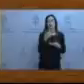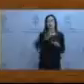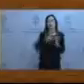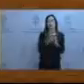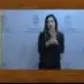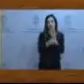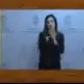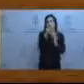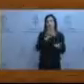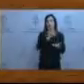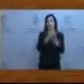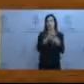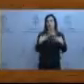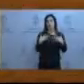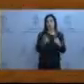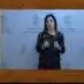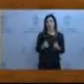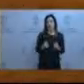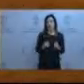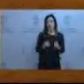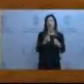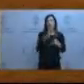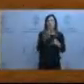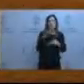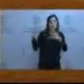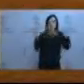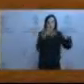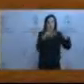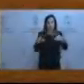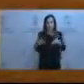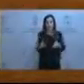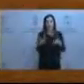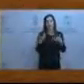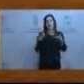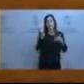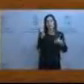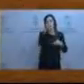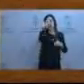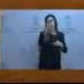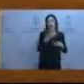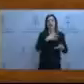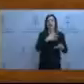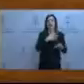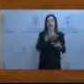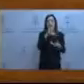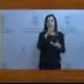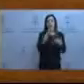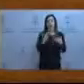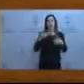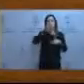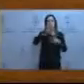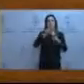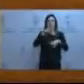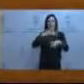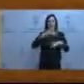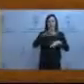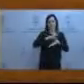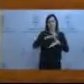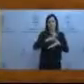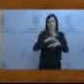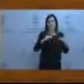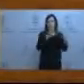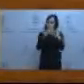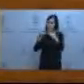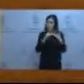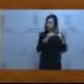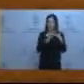Salud, que está dirigida a conseguir una atención a los pacientes con enfermedades cardiovasculares basada en la excelencia clínica, en condiciones de igualdad en